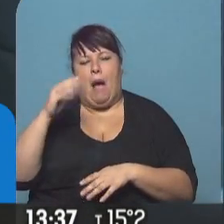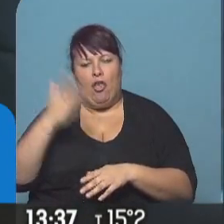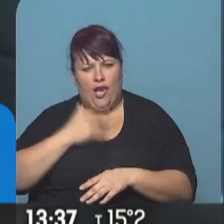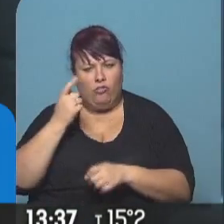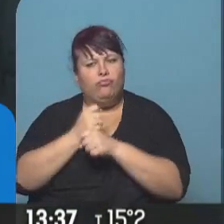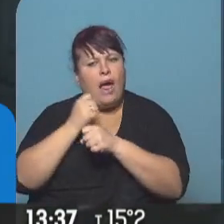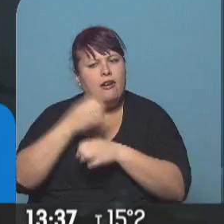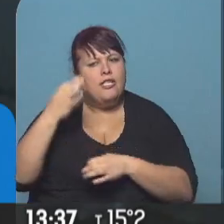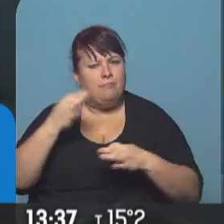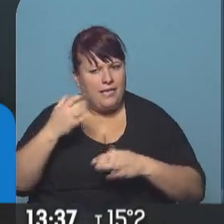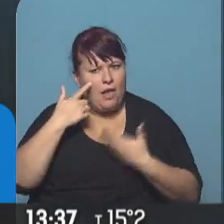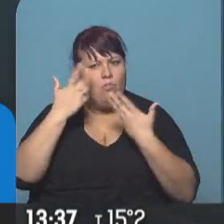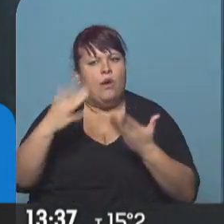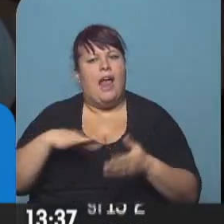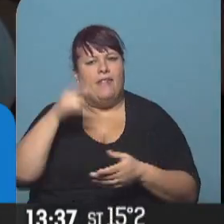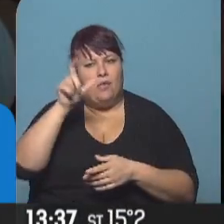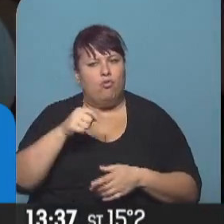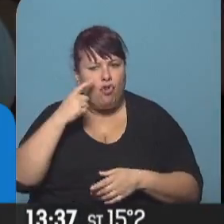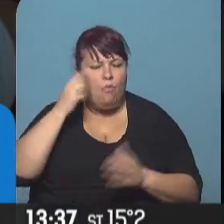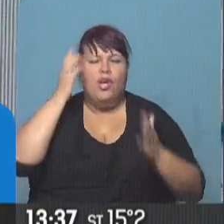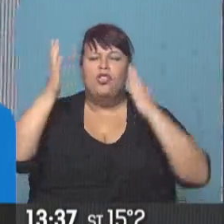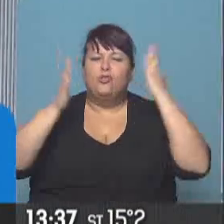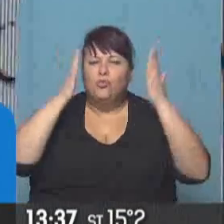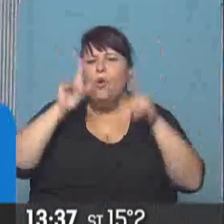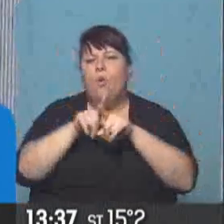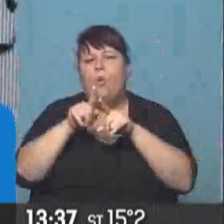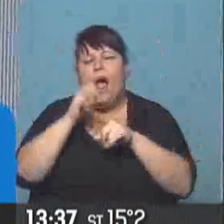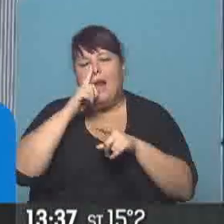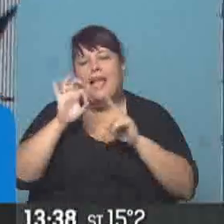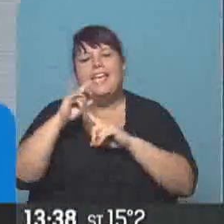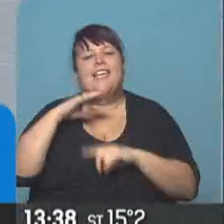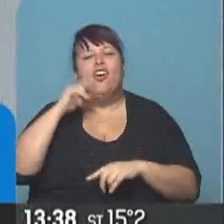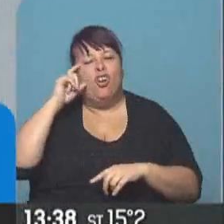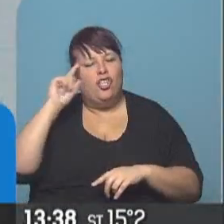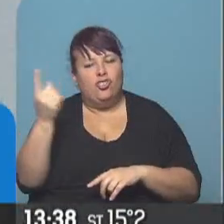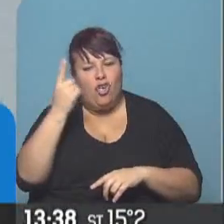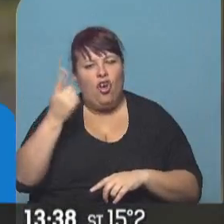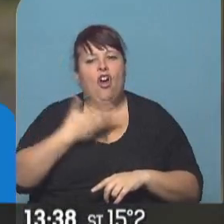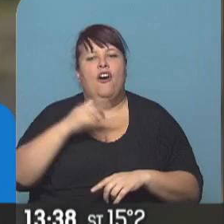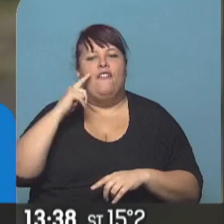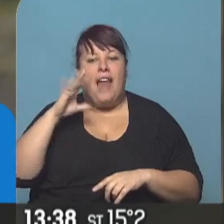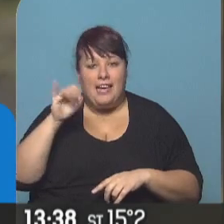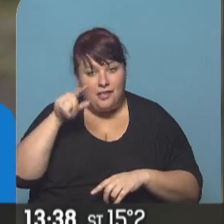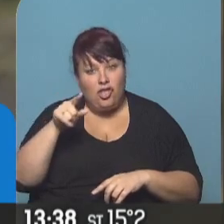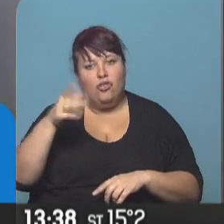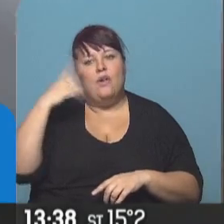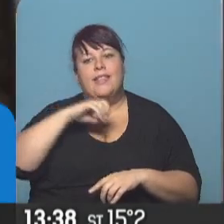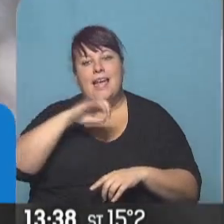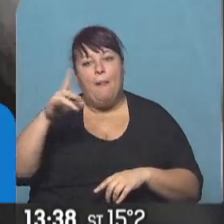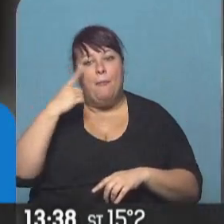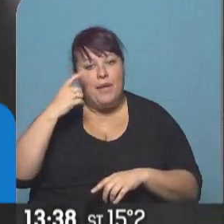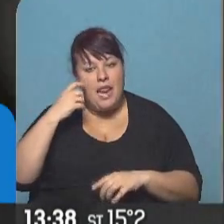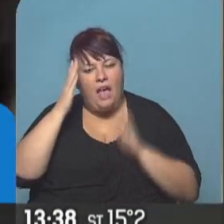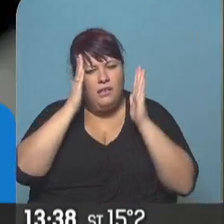un trabajo muy especial que presenta la vida de este hombre, un soñador, una especie de Quijote solitario, Francisco de Amorrortu, quien desde el campito en Pilar